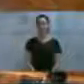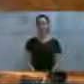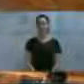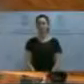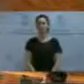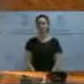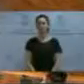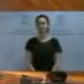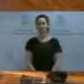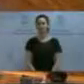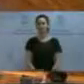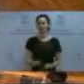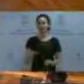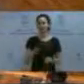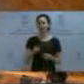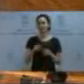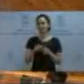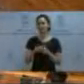Señor